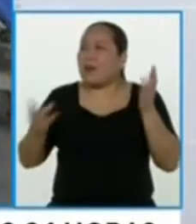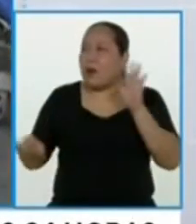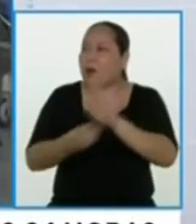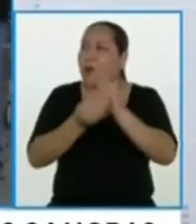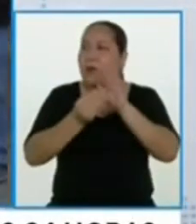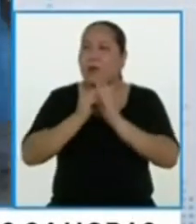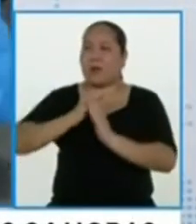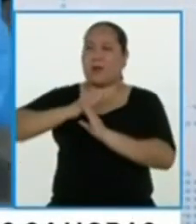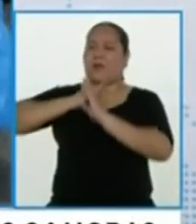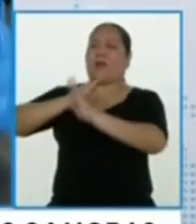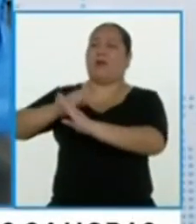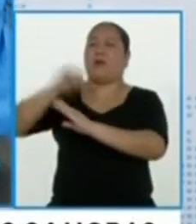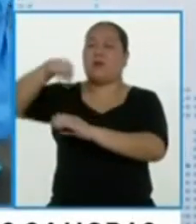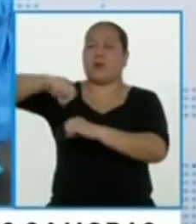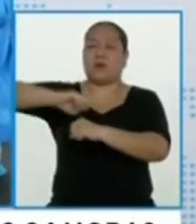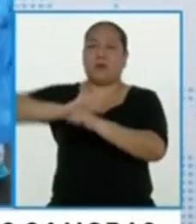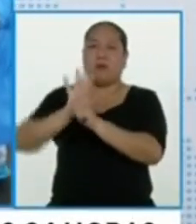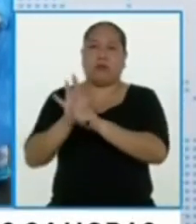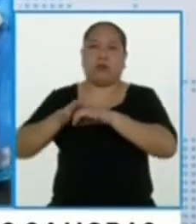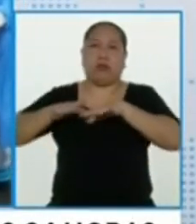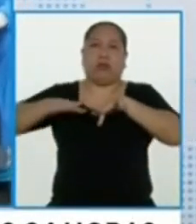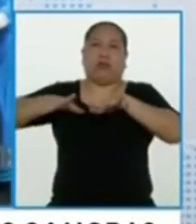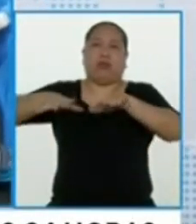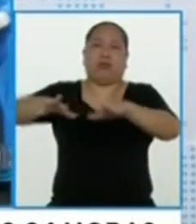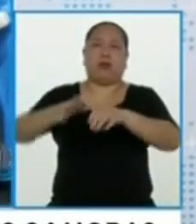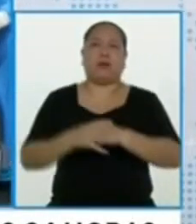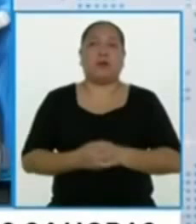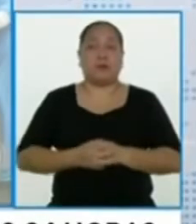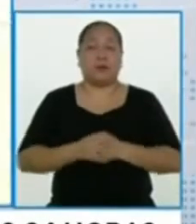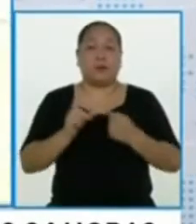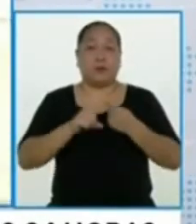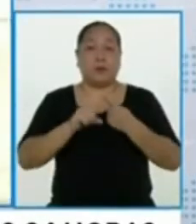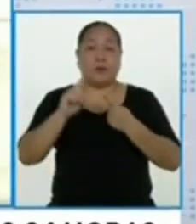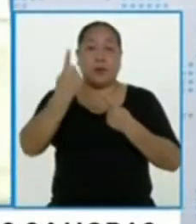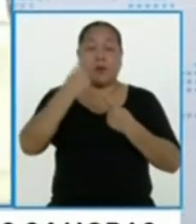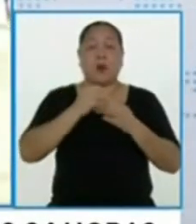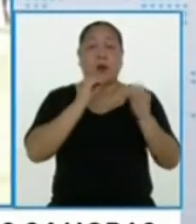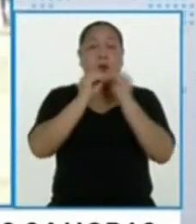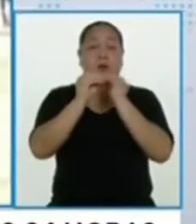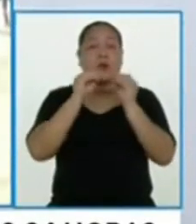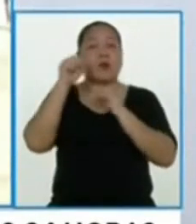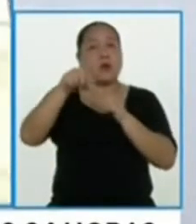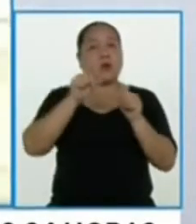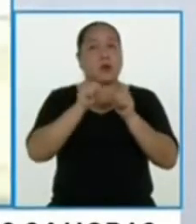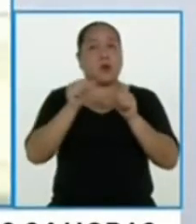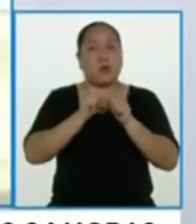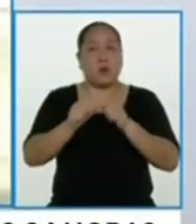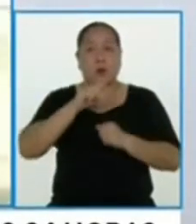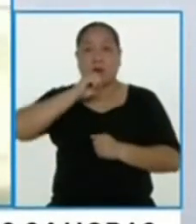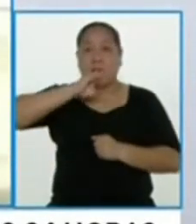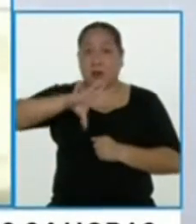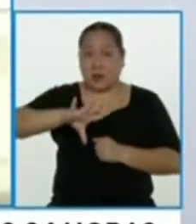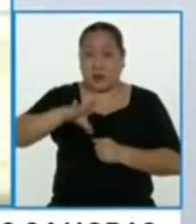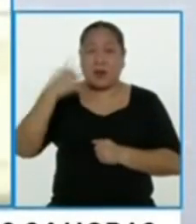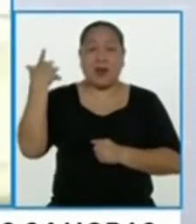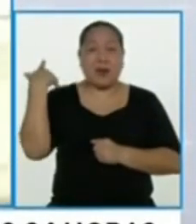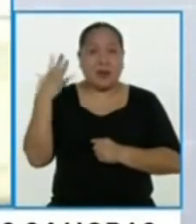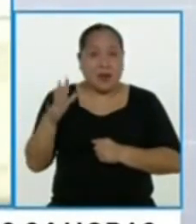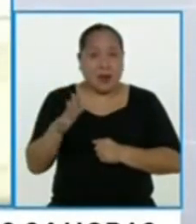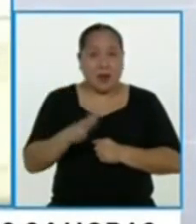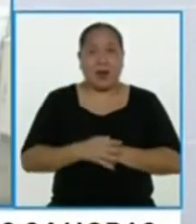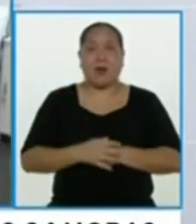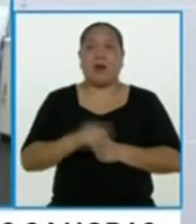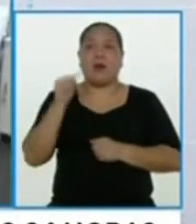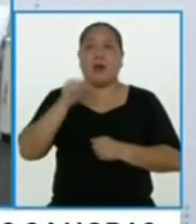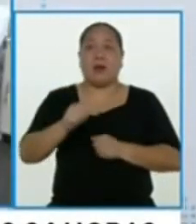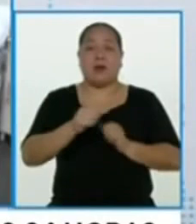para frenar esta propagación. Primero hay que corregir ese número. Ese número es confirmados. Ojo. En